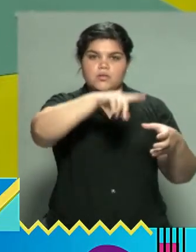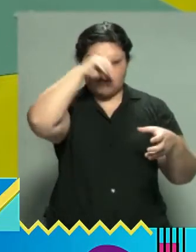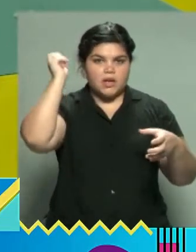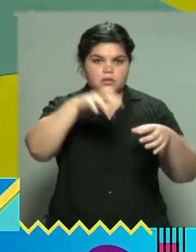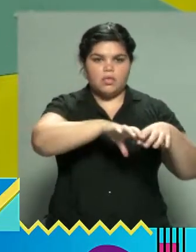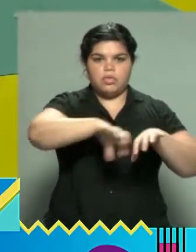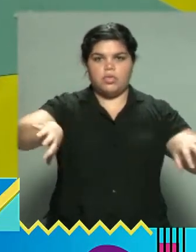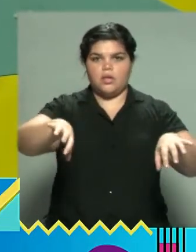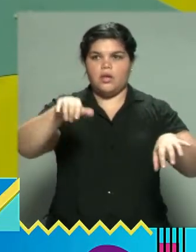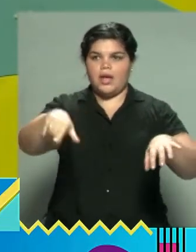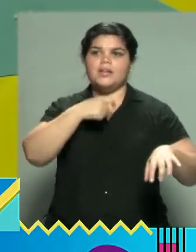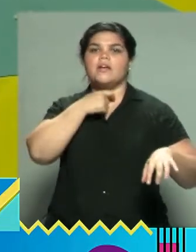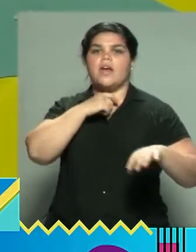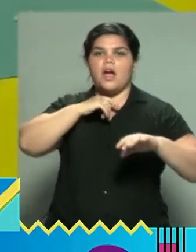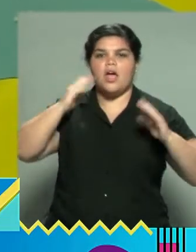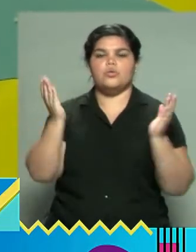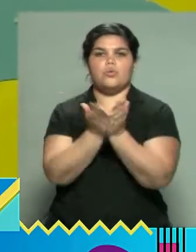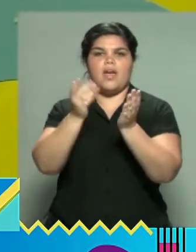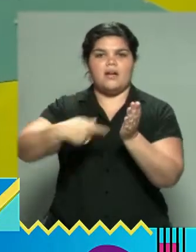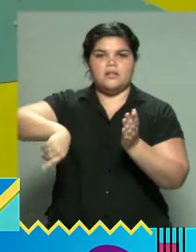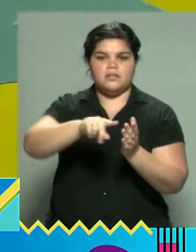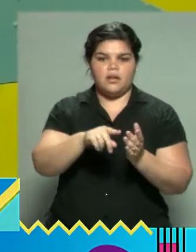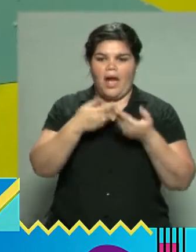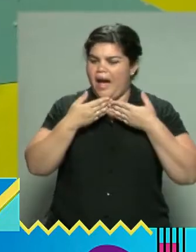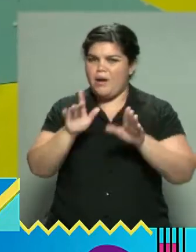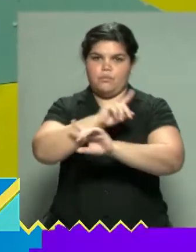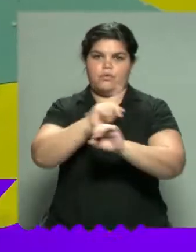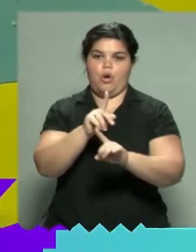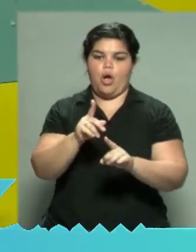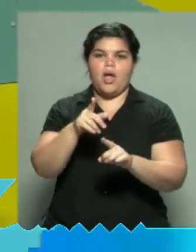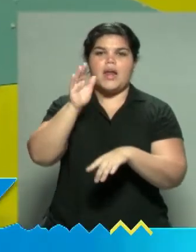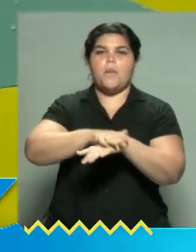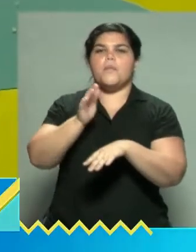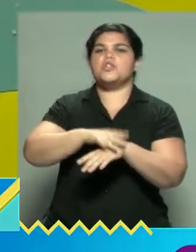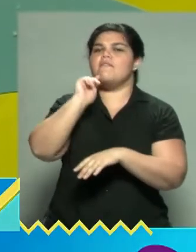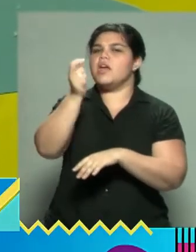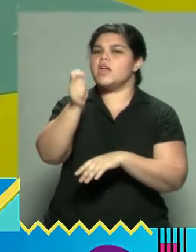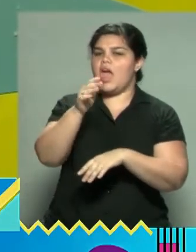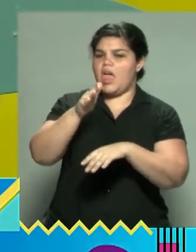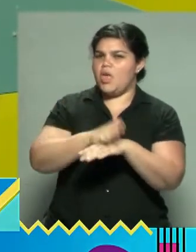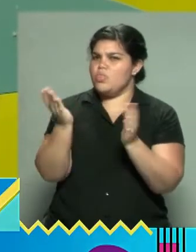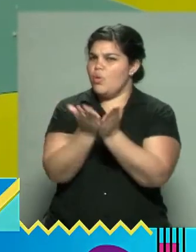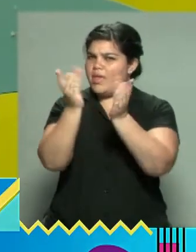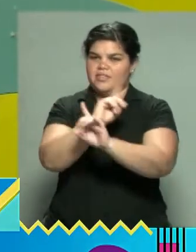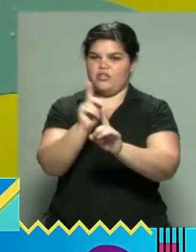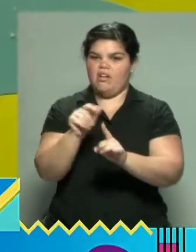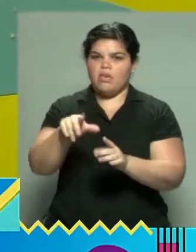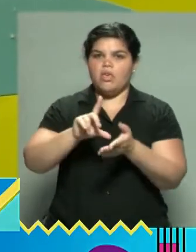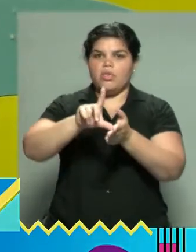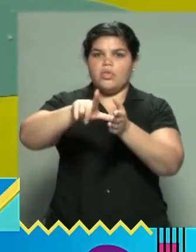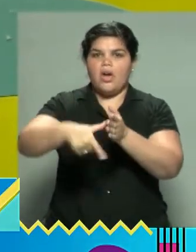hacer la fantochada de los estudiantes, que ni siquiera la abrió un estudiante, y eso terminó durando 2 años porque la